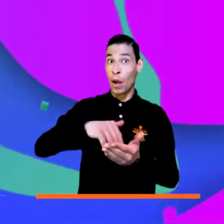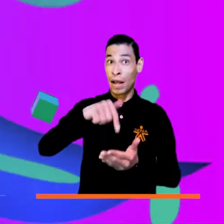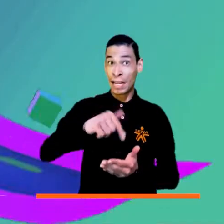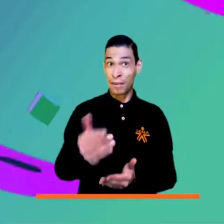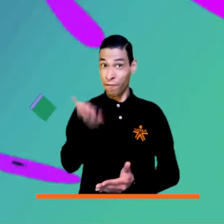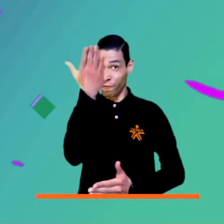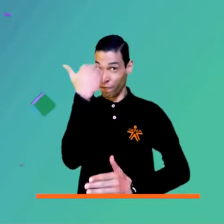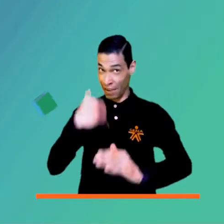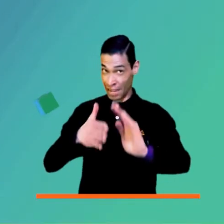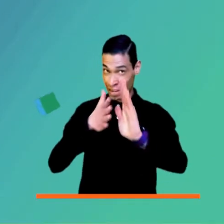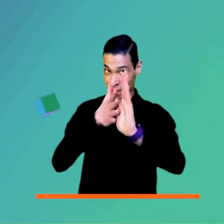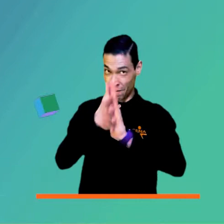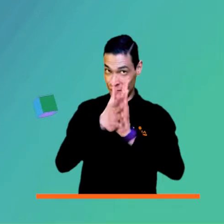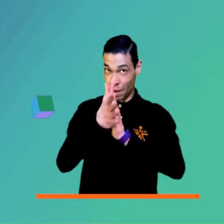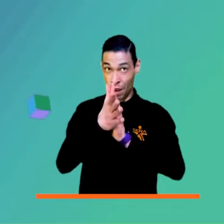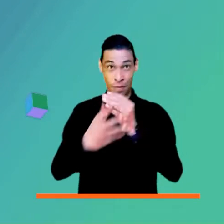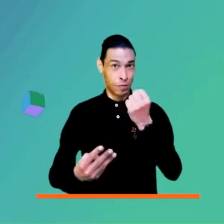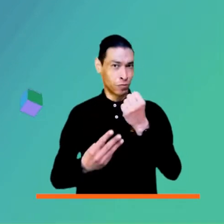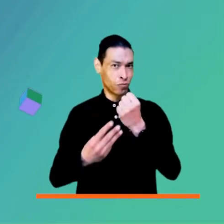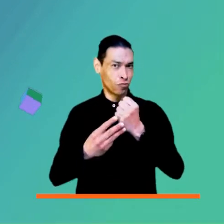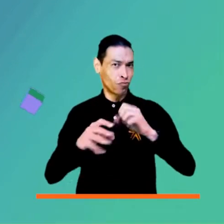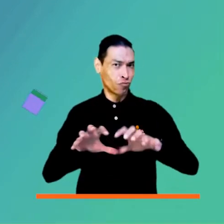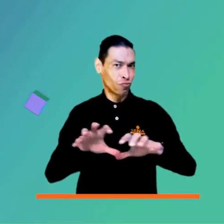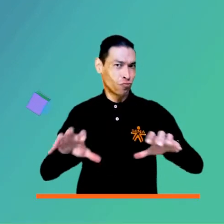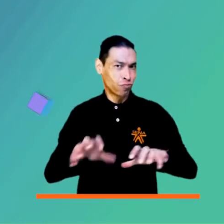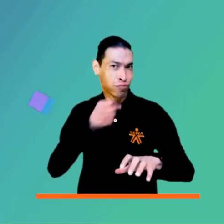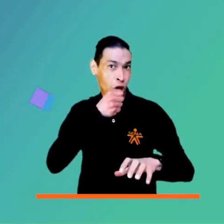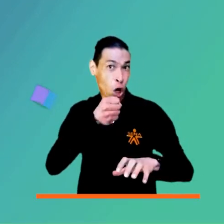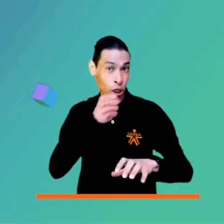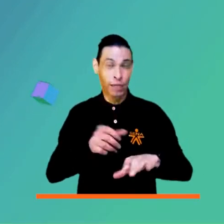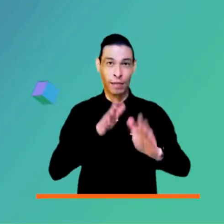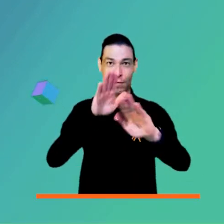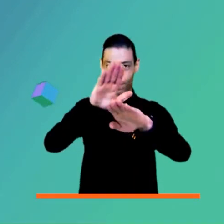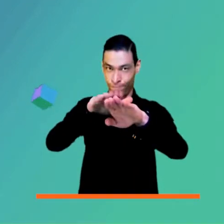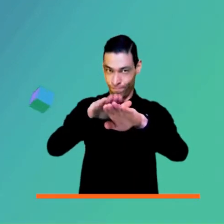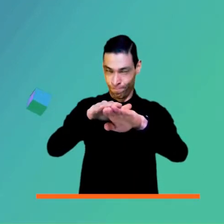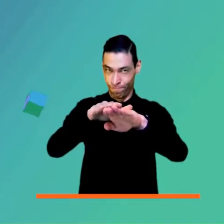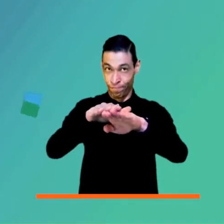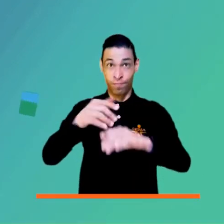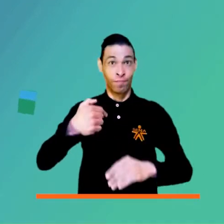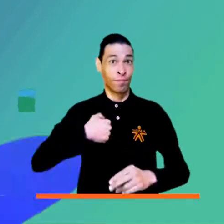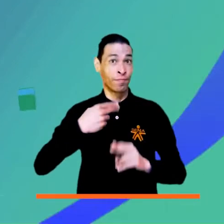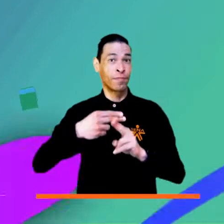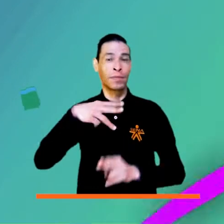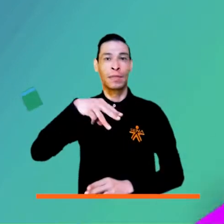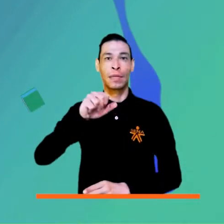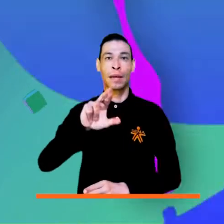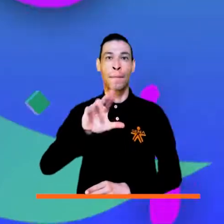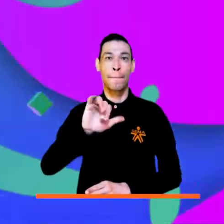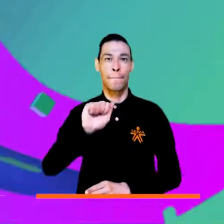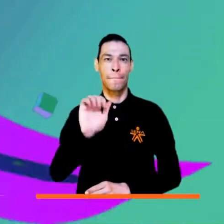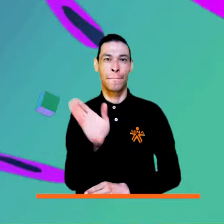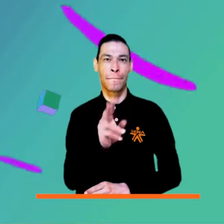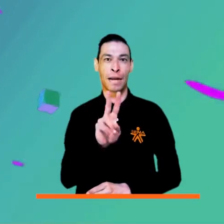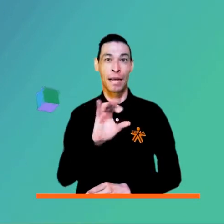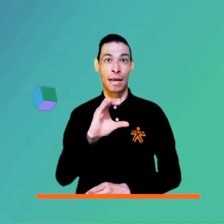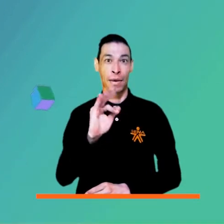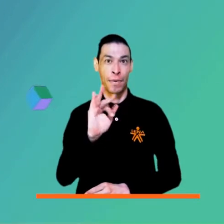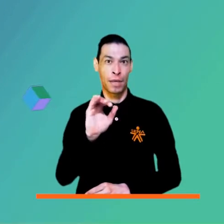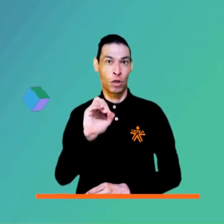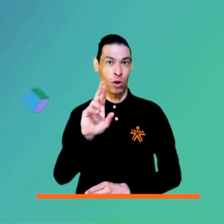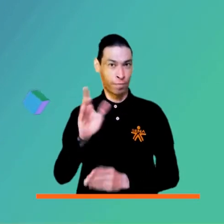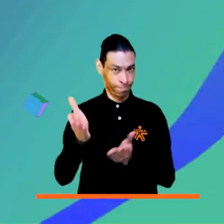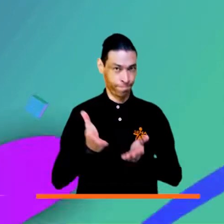Nuevamente estamos aquí en Venga Le Cuento, el magazine con las mejores noticias del SENA. Soy María Victoria Escorcia Bolaño y les doy